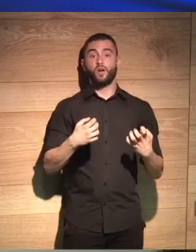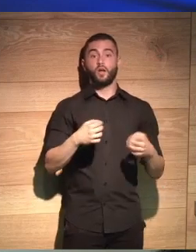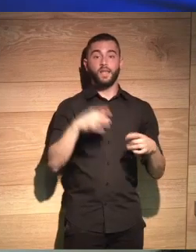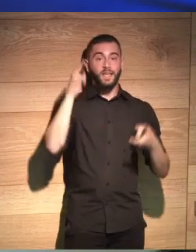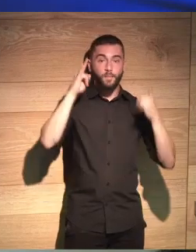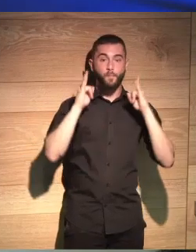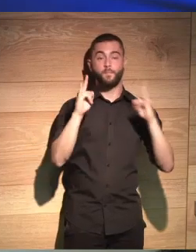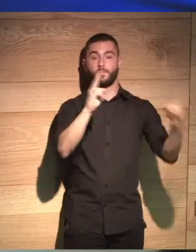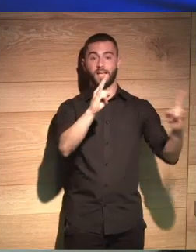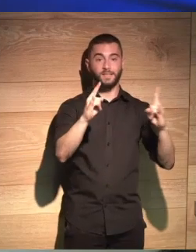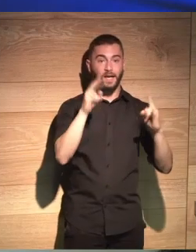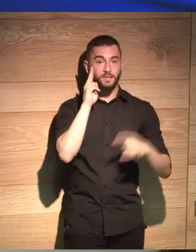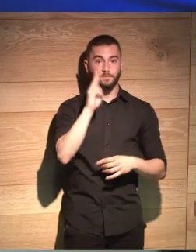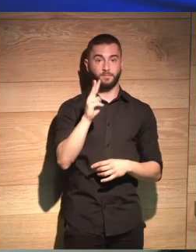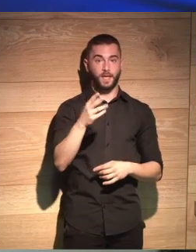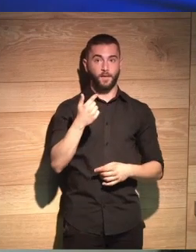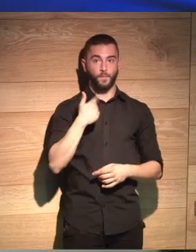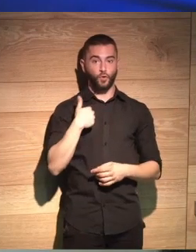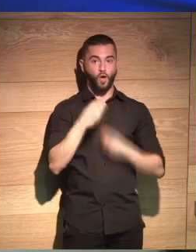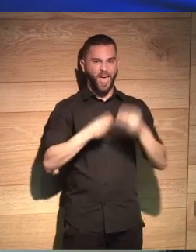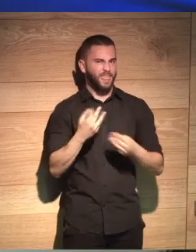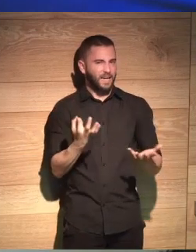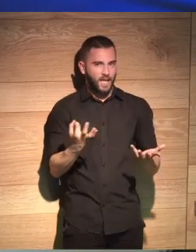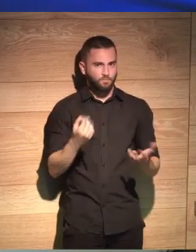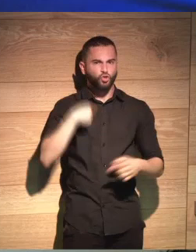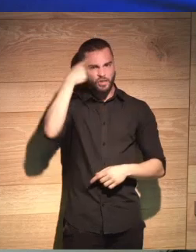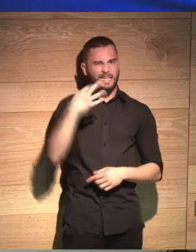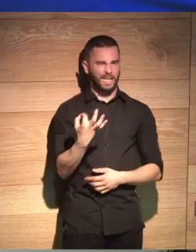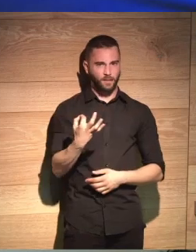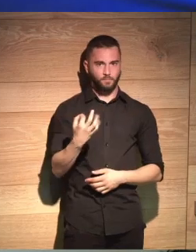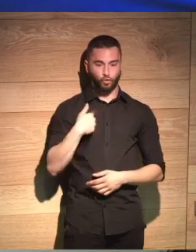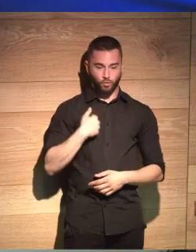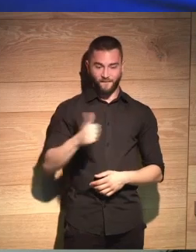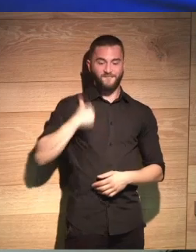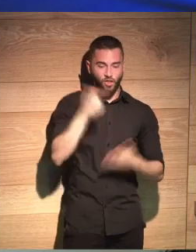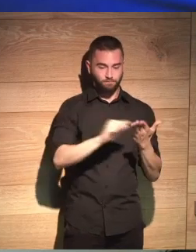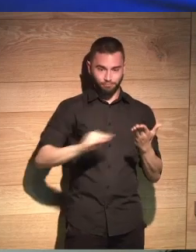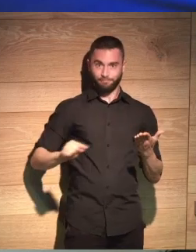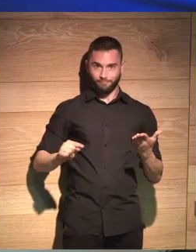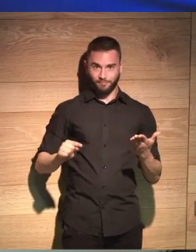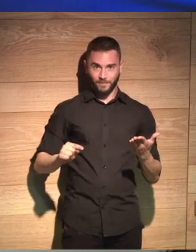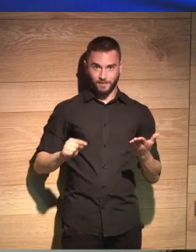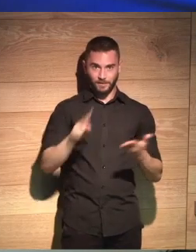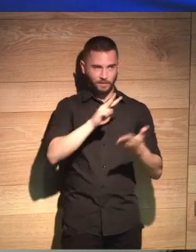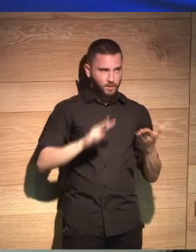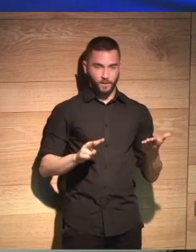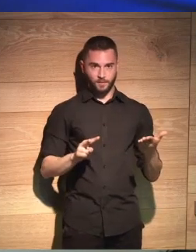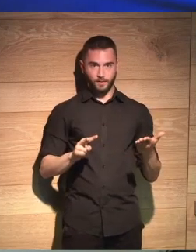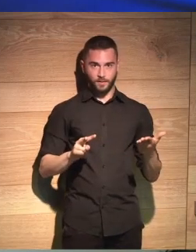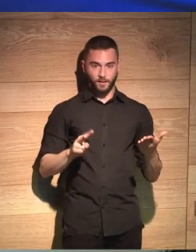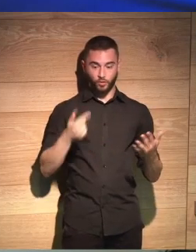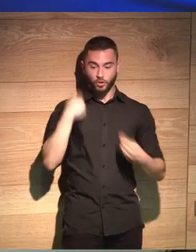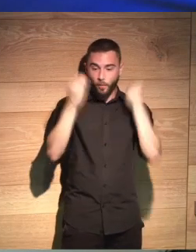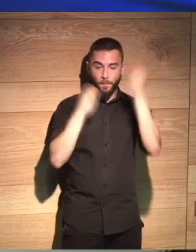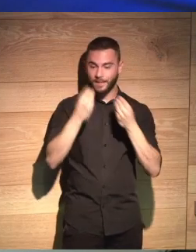lo que yo sé hacer es leer, lo que sé hacer es escribir ficción, y dejé de pensar en